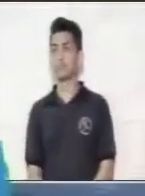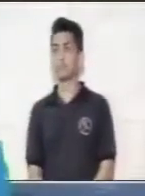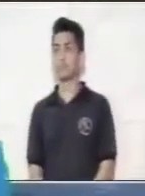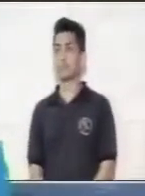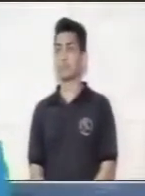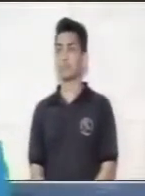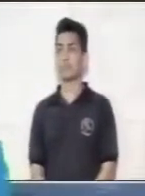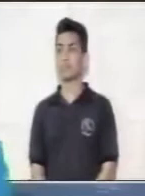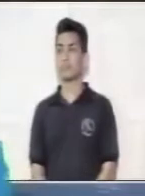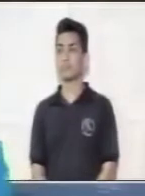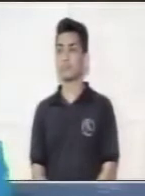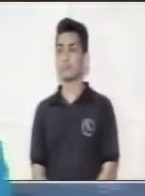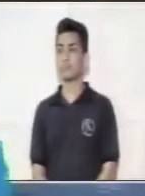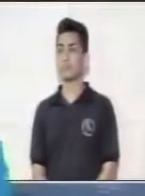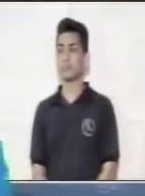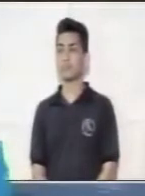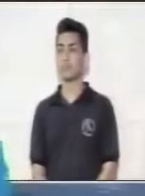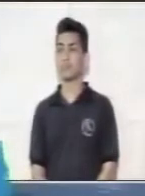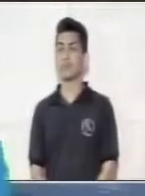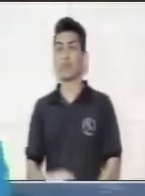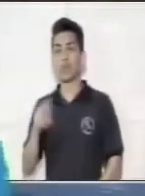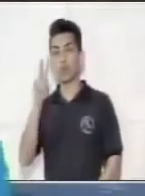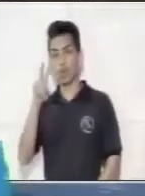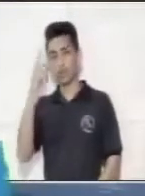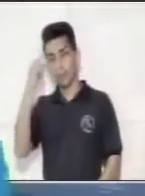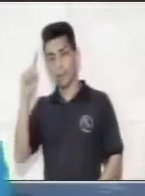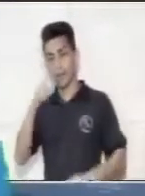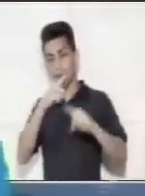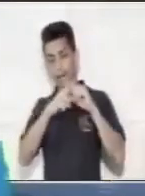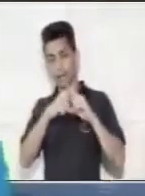Tenemos 2 en X,